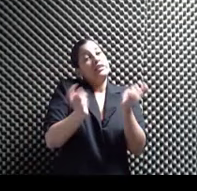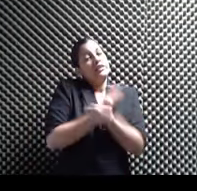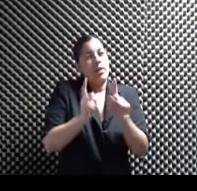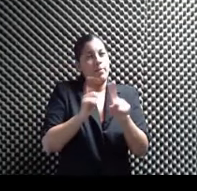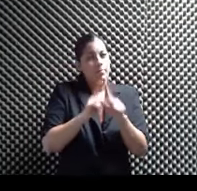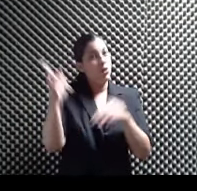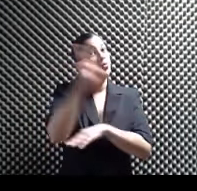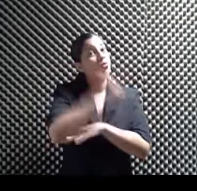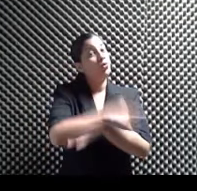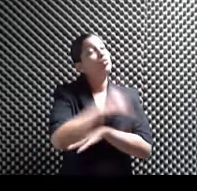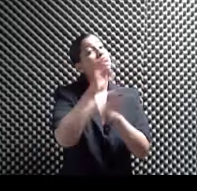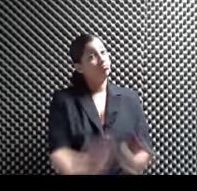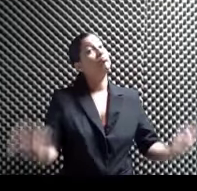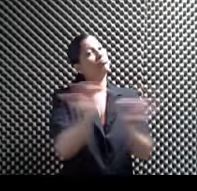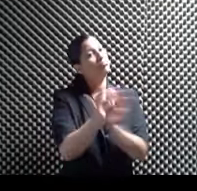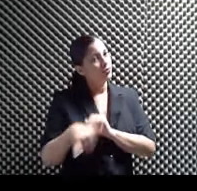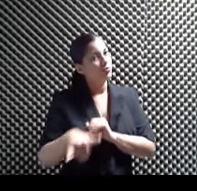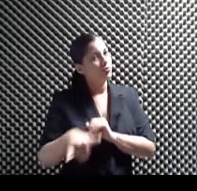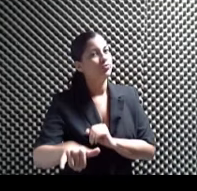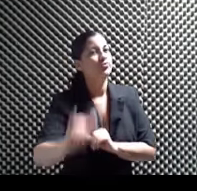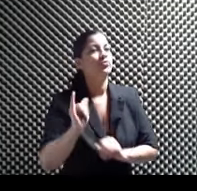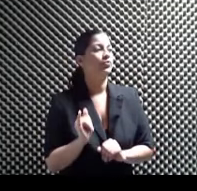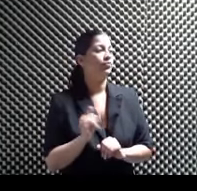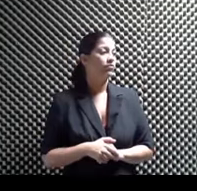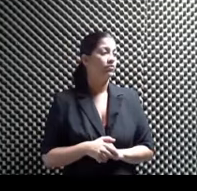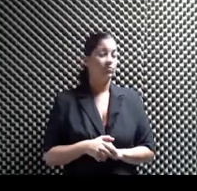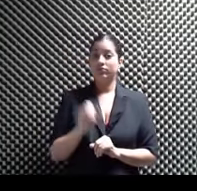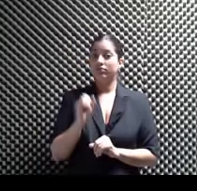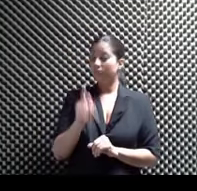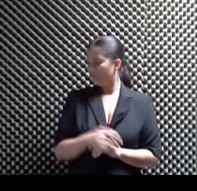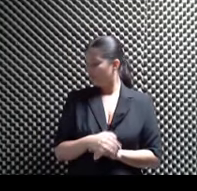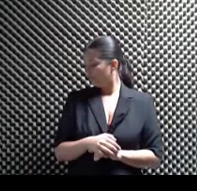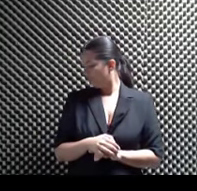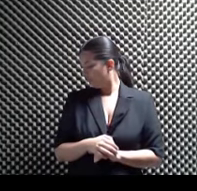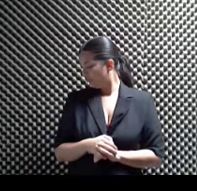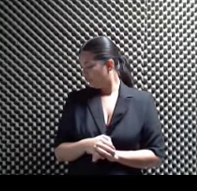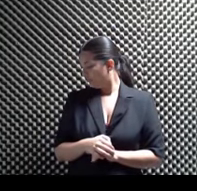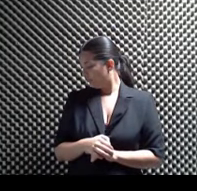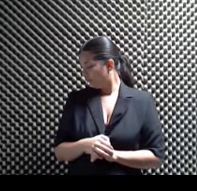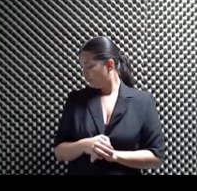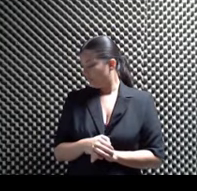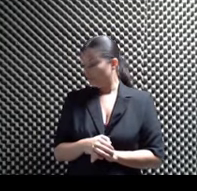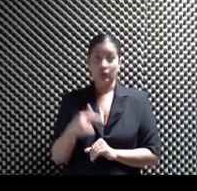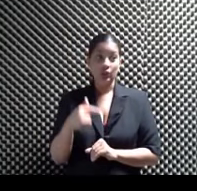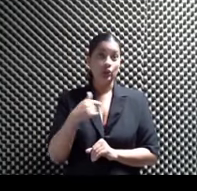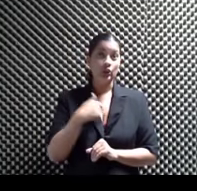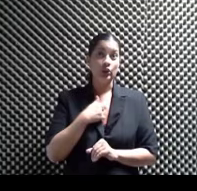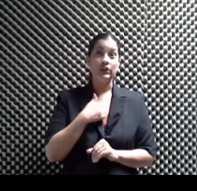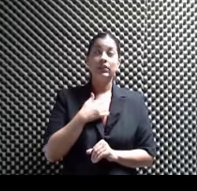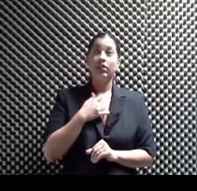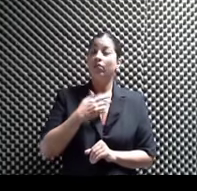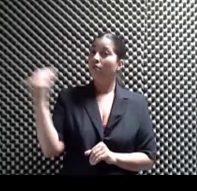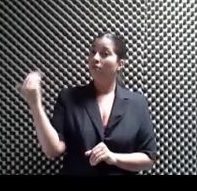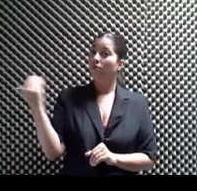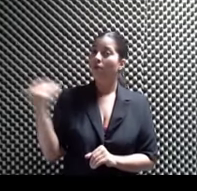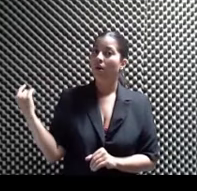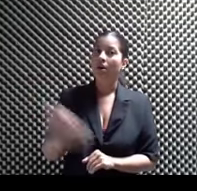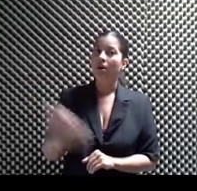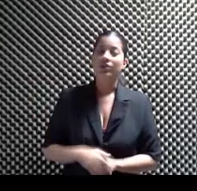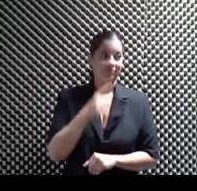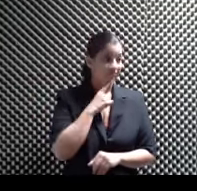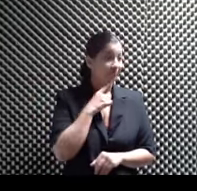Siendo Importante Y Bueno De Verdad Que Estamos Yo Estoy Así La Cultura Dice Muchísimas Cosas